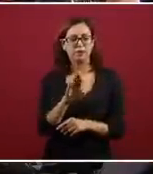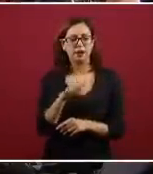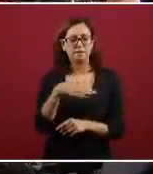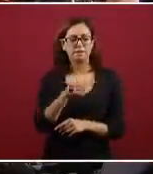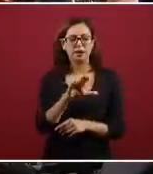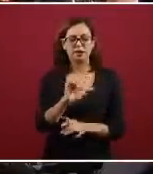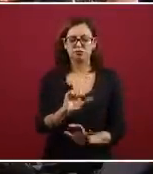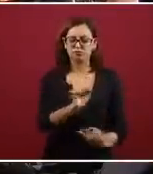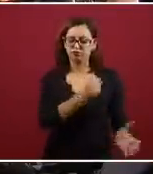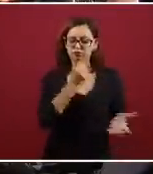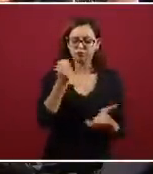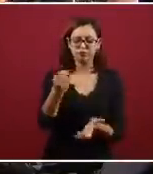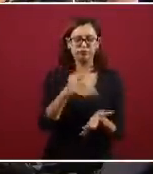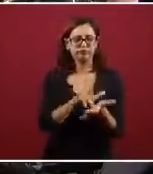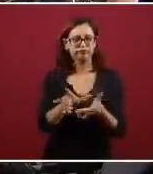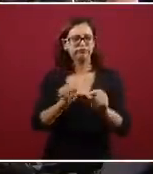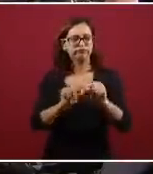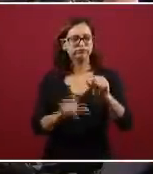Fermaca?